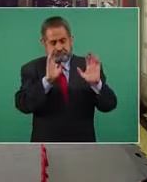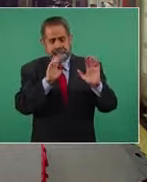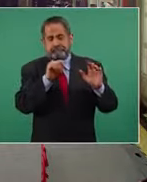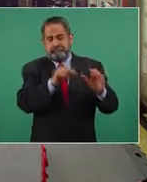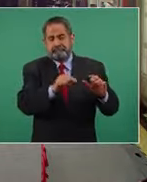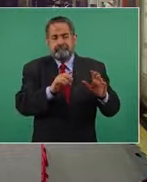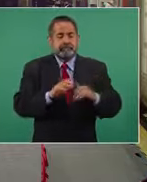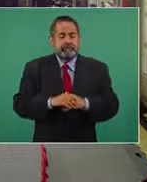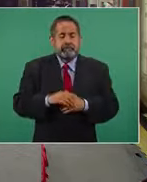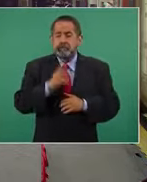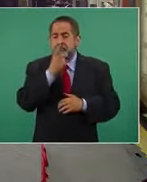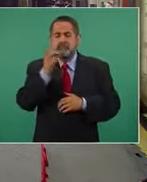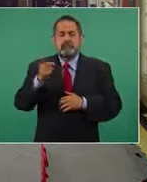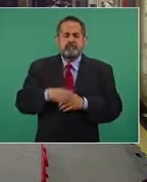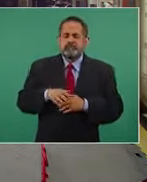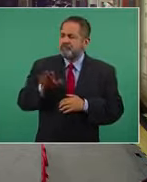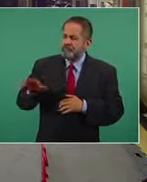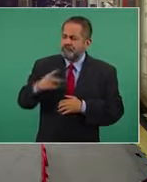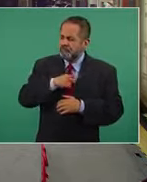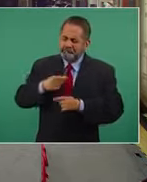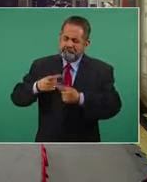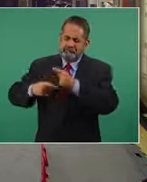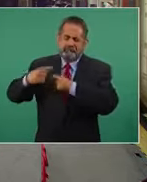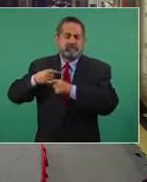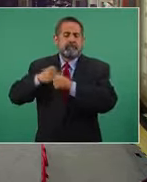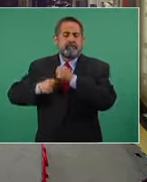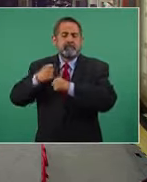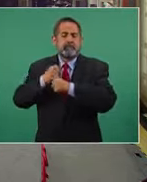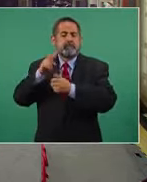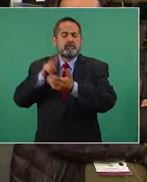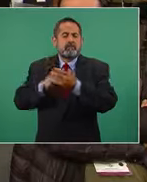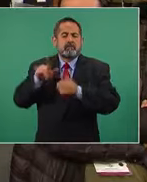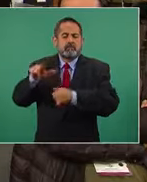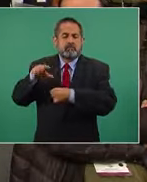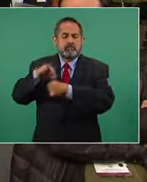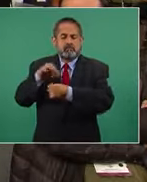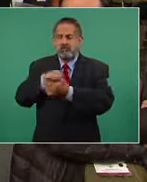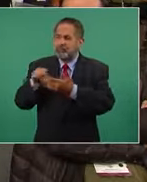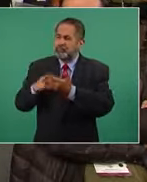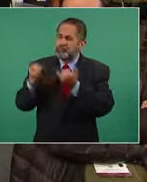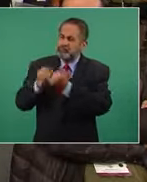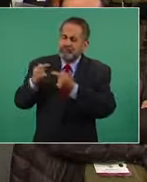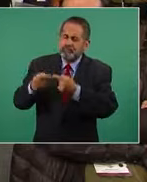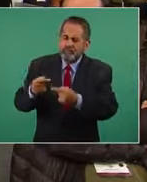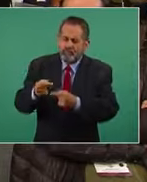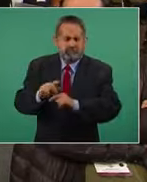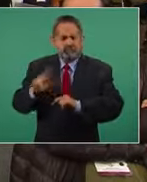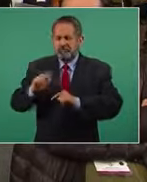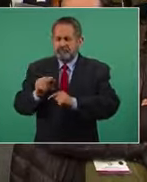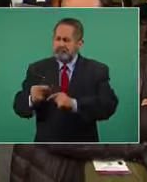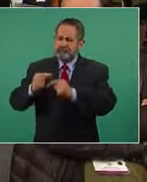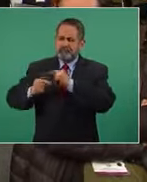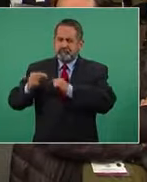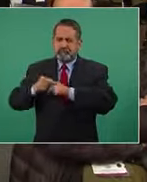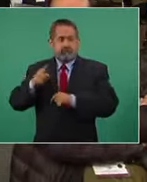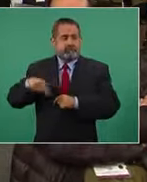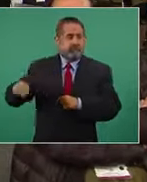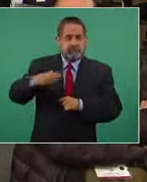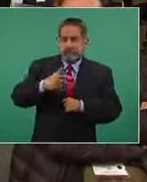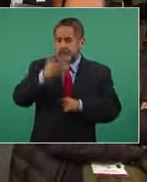agrupación, dijera que hay que revertir la tendencia del 2018, la tendencia de voto de 2018, en donde votó la gente que está menos